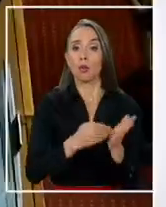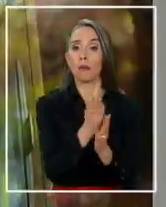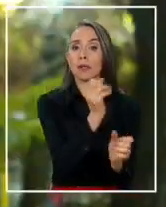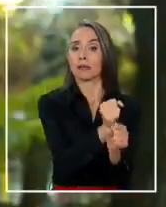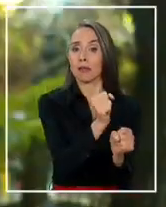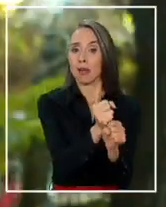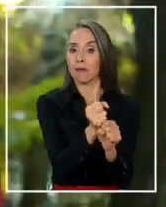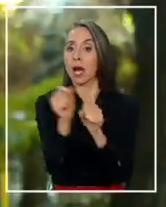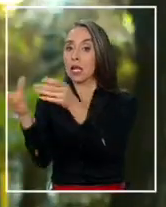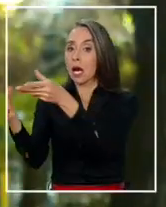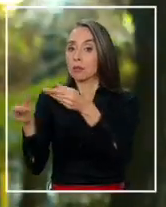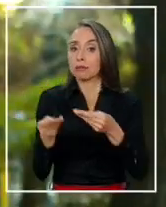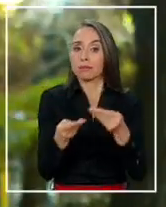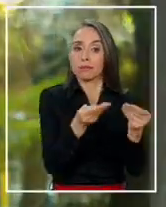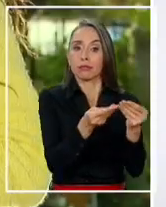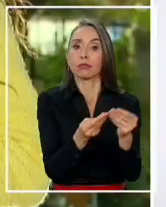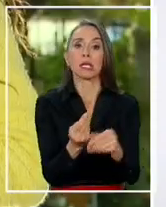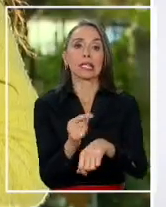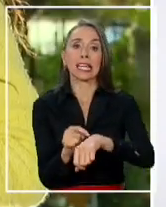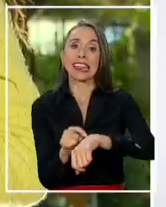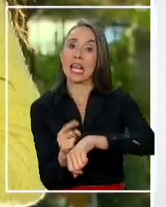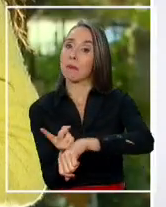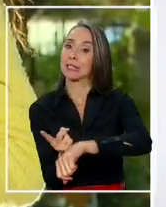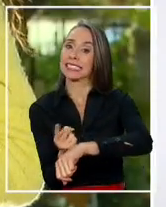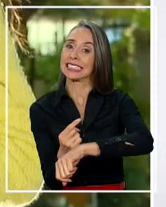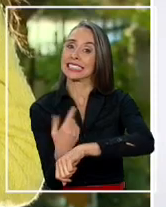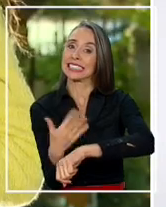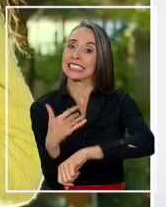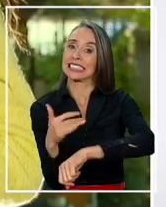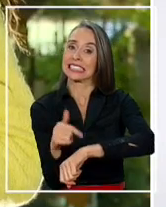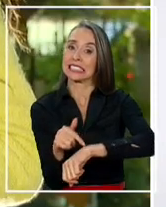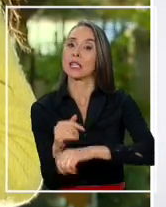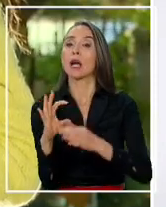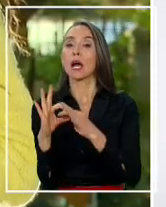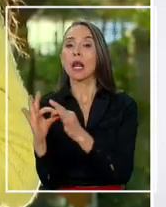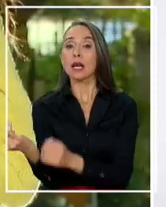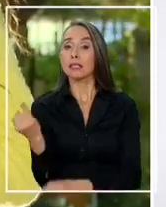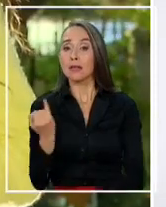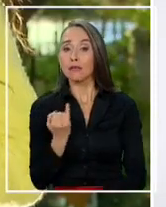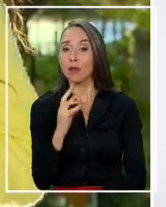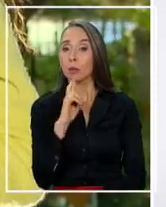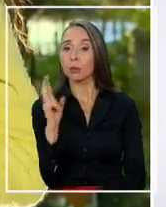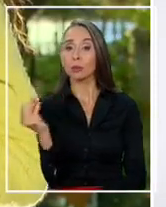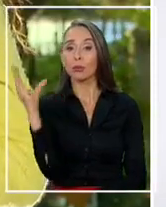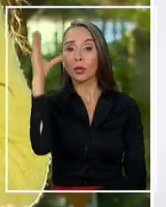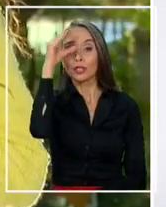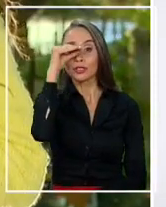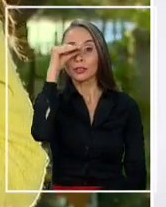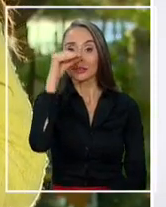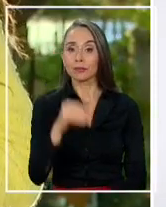Davor. Claro, se trabaja ya contra el tiempo. Muchas gracias, Josefa, por este reporte. Que estés muy bien. Buenas noches.